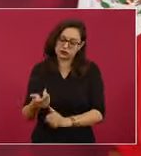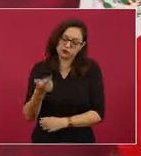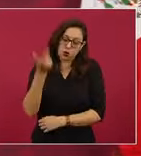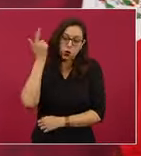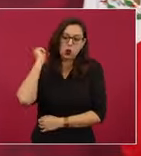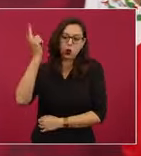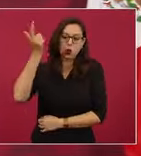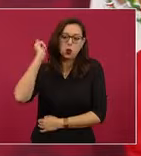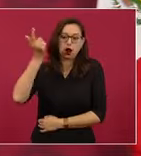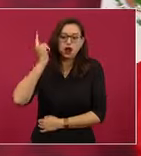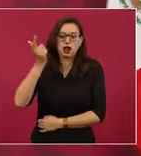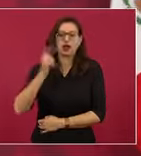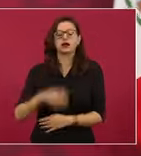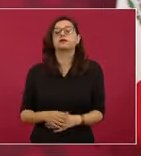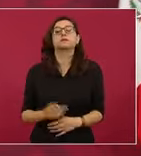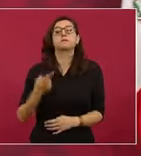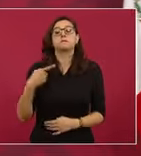queremos